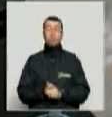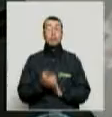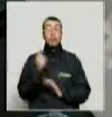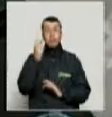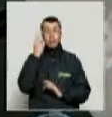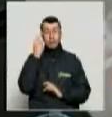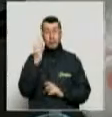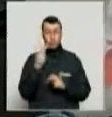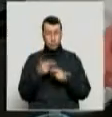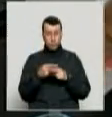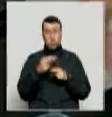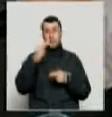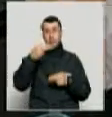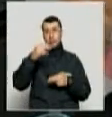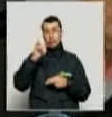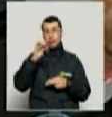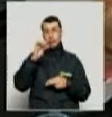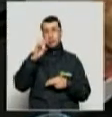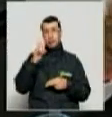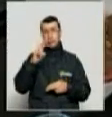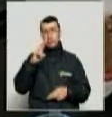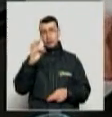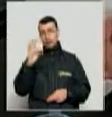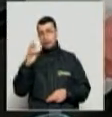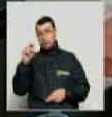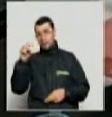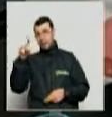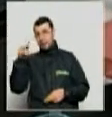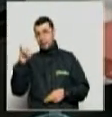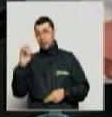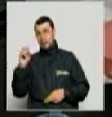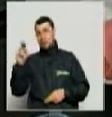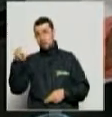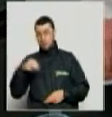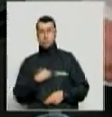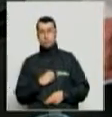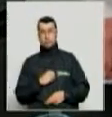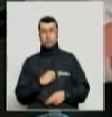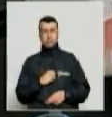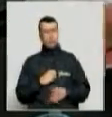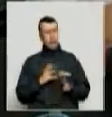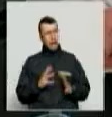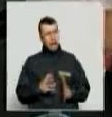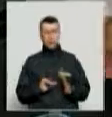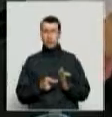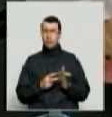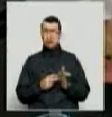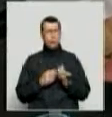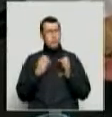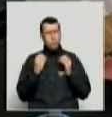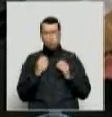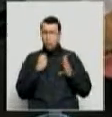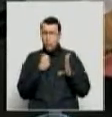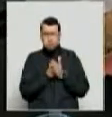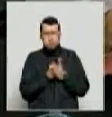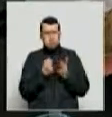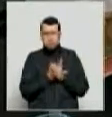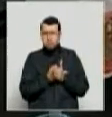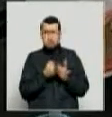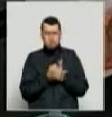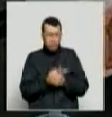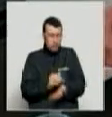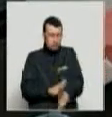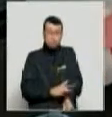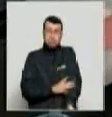nombre, hipertensión. Entonces es mucha tensión, mucha presión la